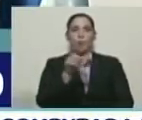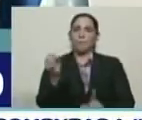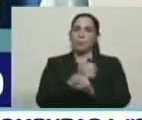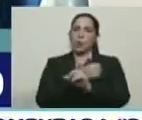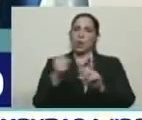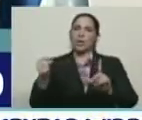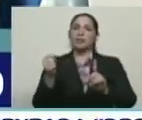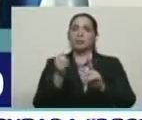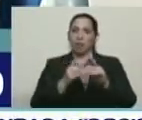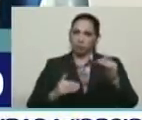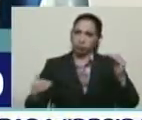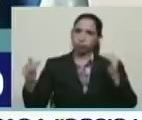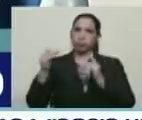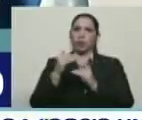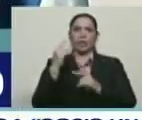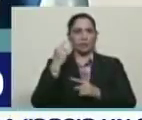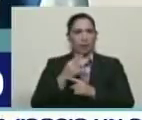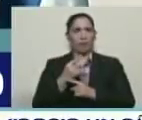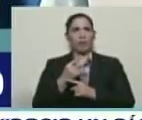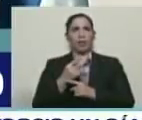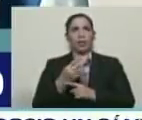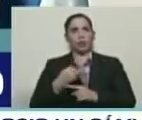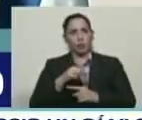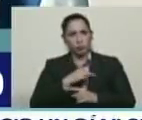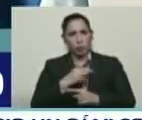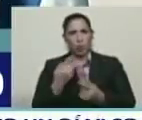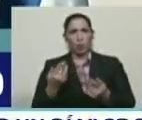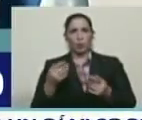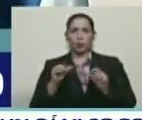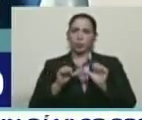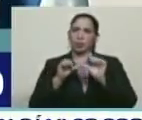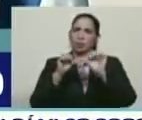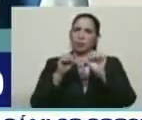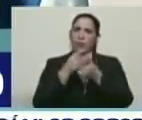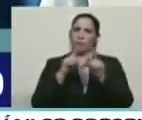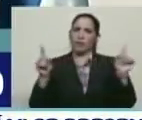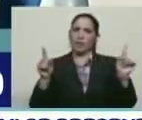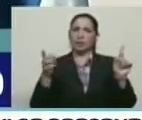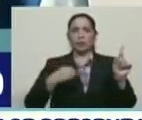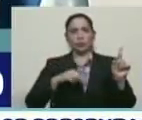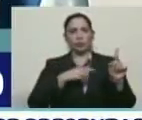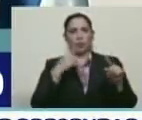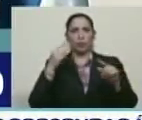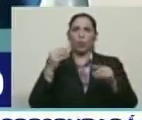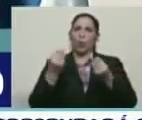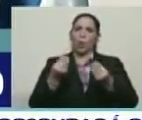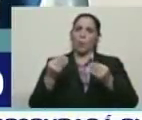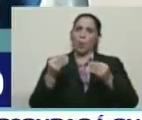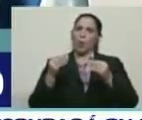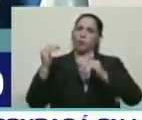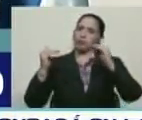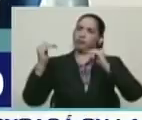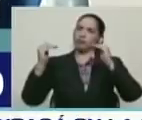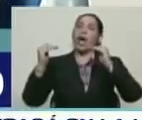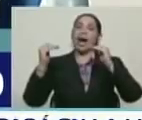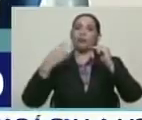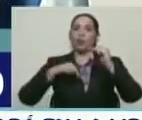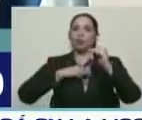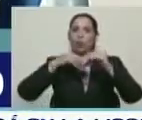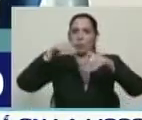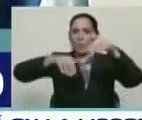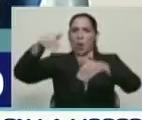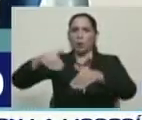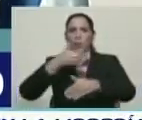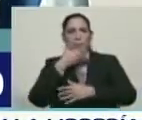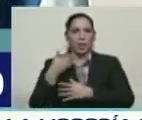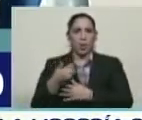En Venezuela, se dirimen las diferencias a través del voto, a través del sufragio. La comunidad internacional tiene que aprender